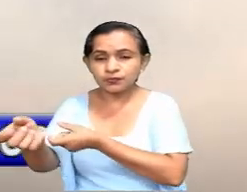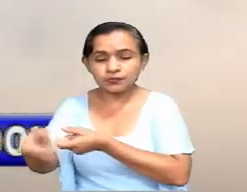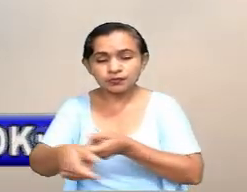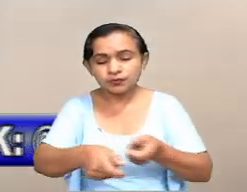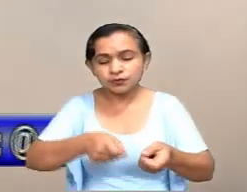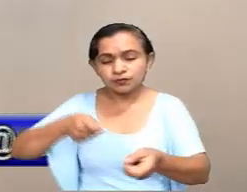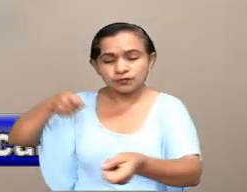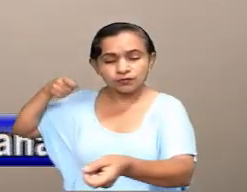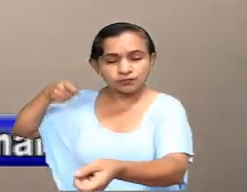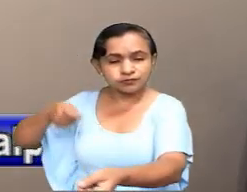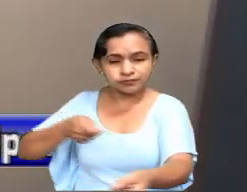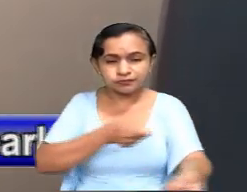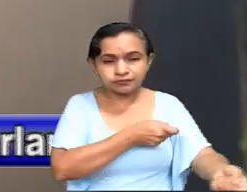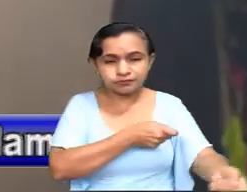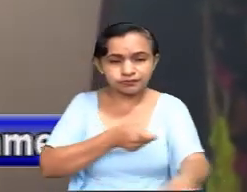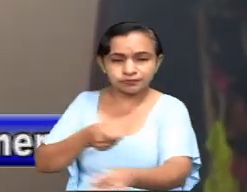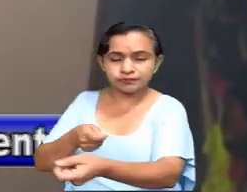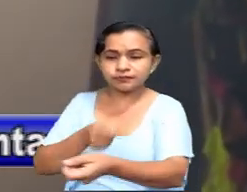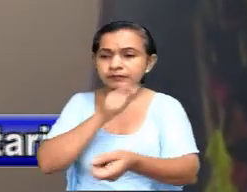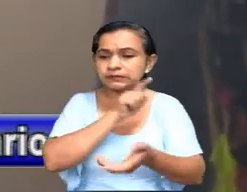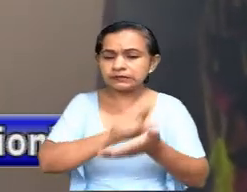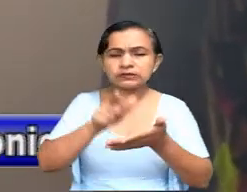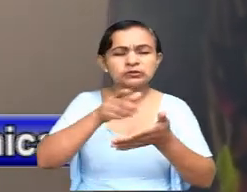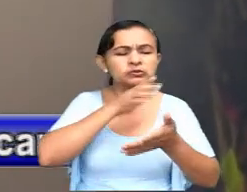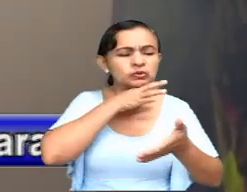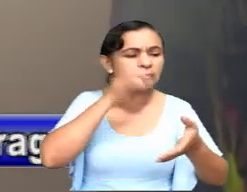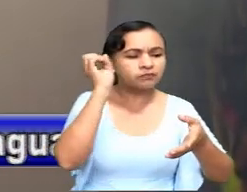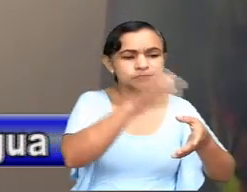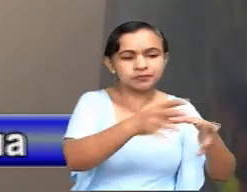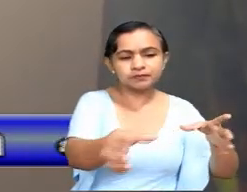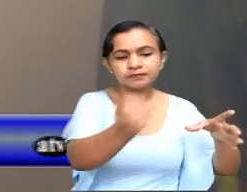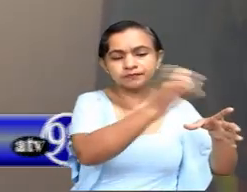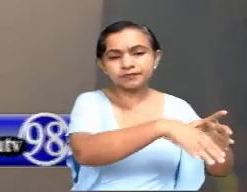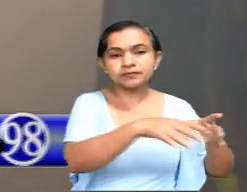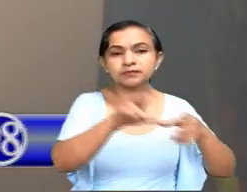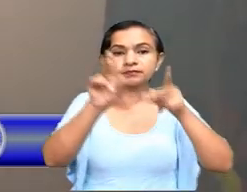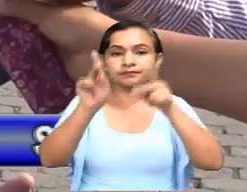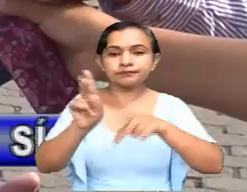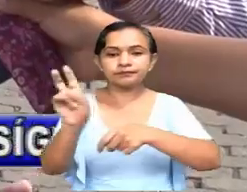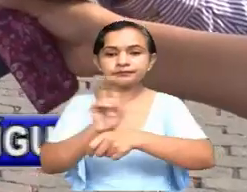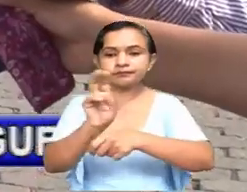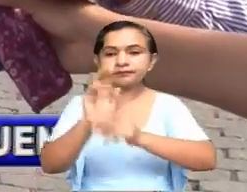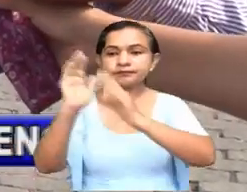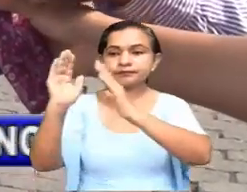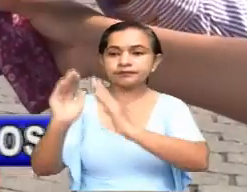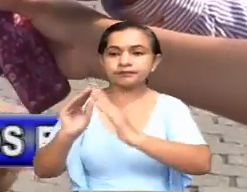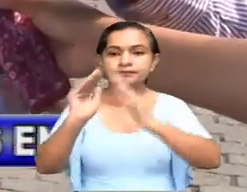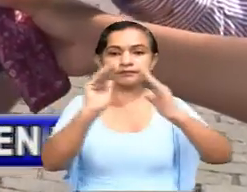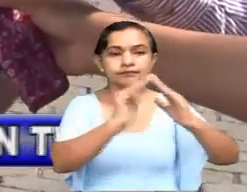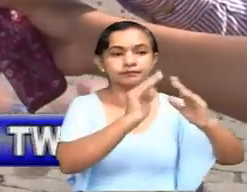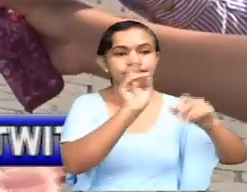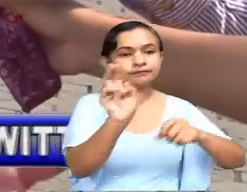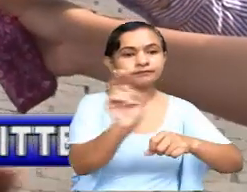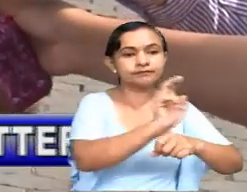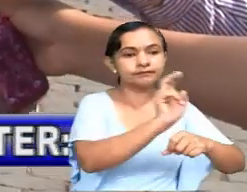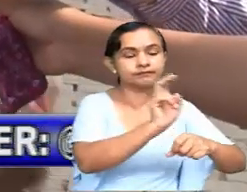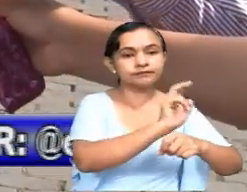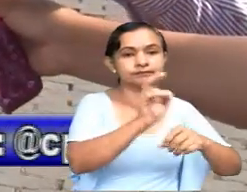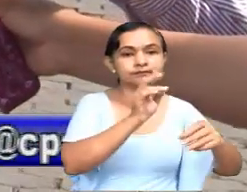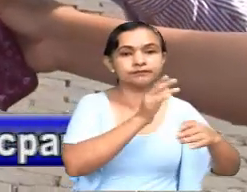limpieza y eliminar todo calache, todo criadero. Van a andar los inspectores también casa a casa, lo que es la parte de